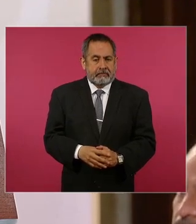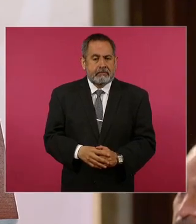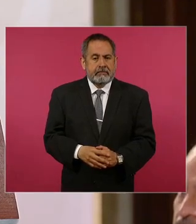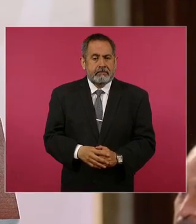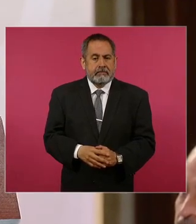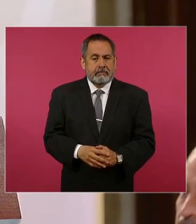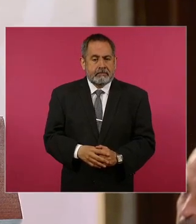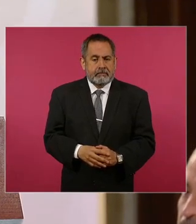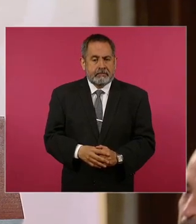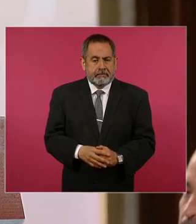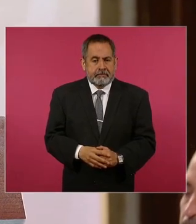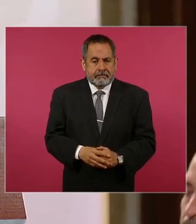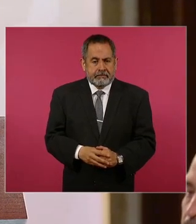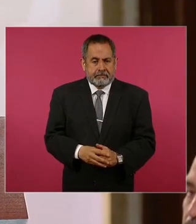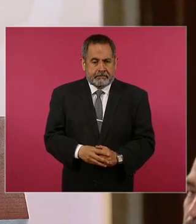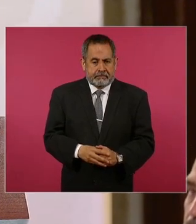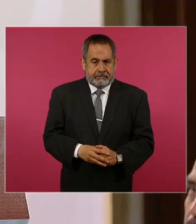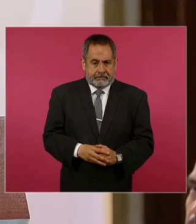la